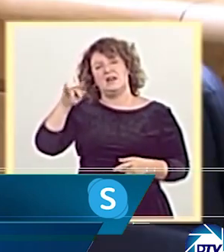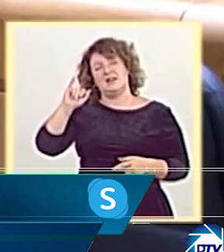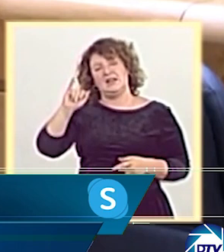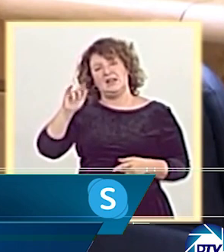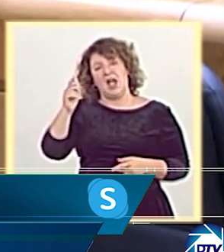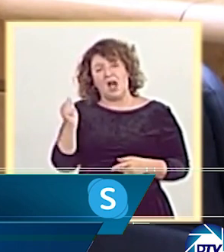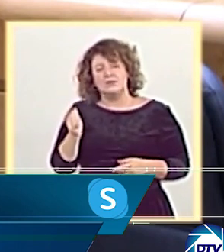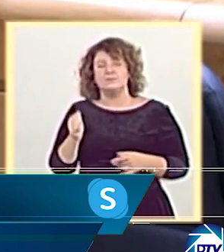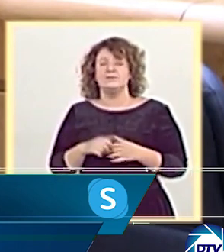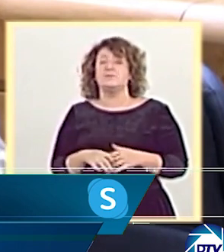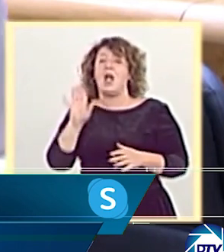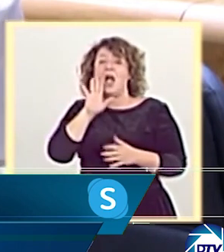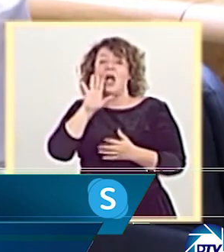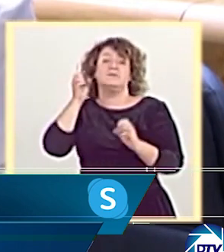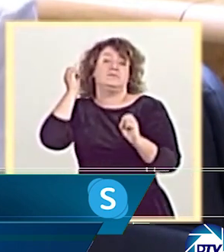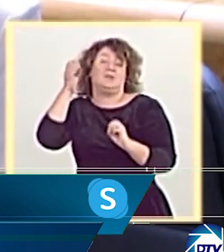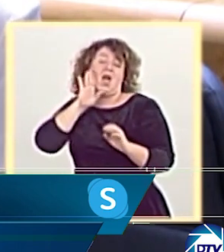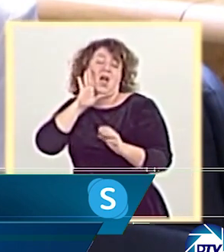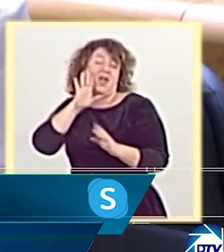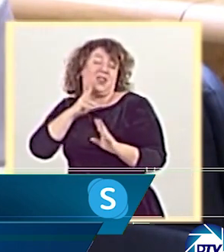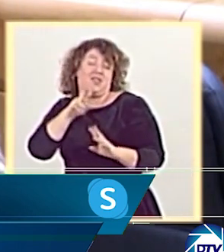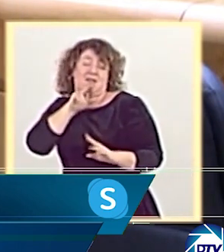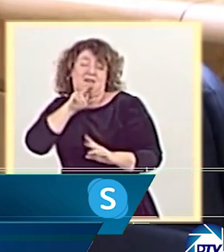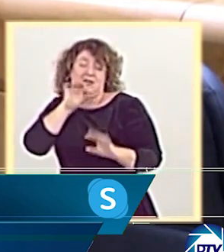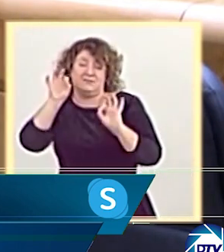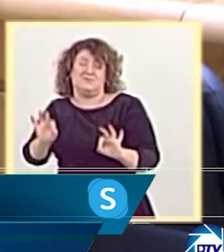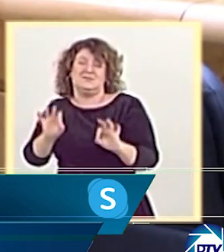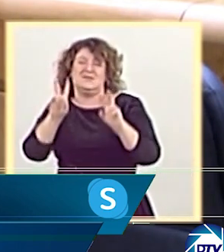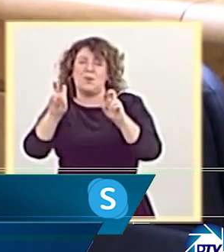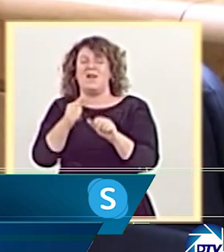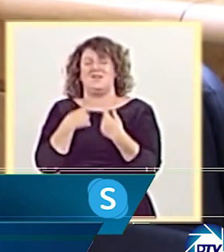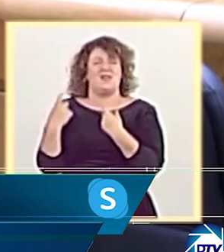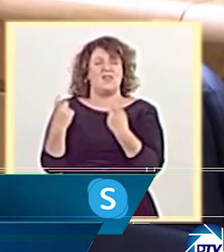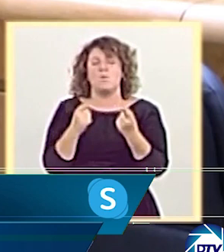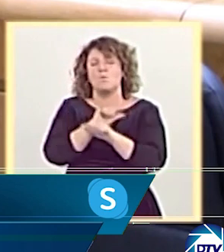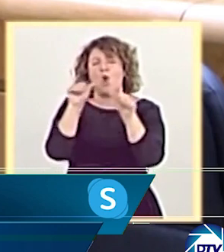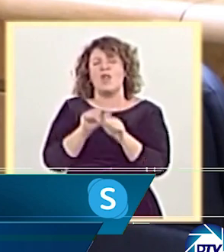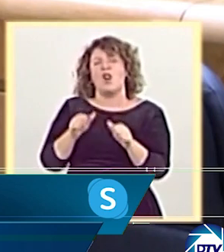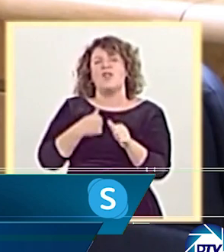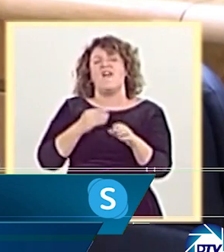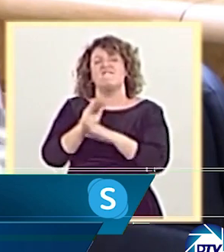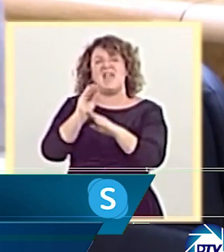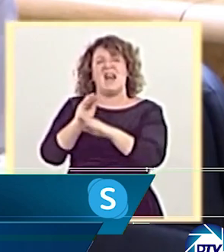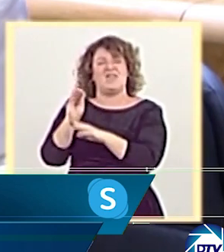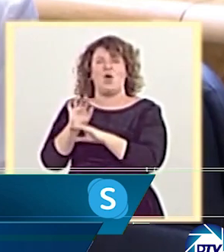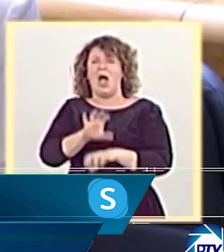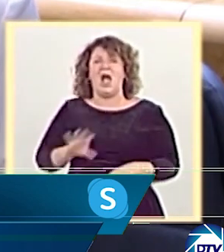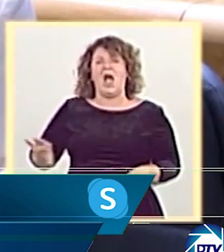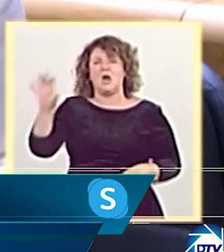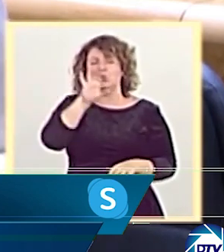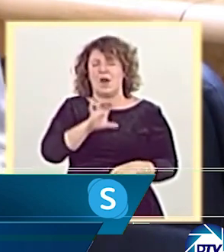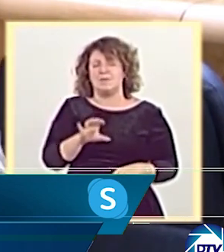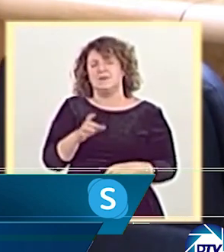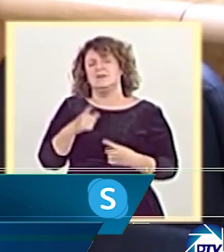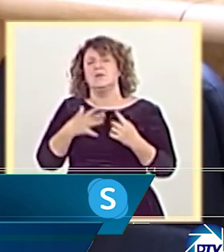FMI también nos dice que hay que explorar los impuestos sobre el patrimonio. El FMI da muchos consejos. El problema es que luego se implementan sus consejos